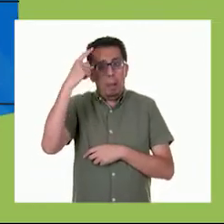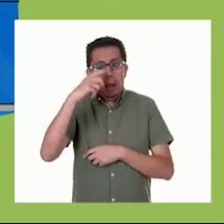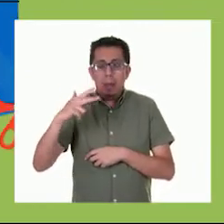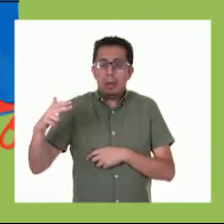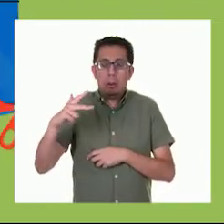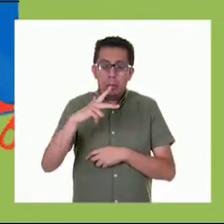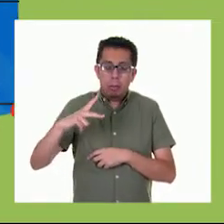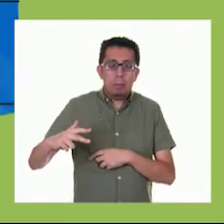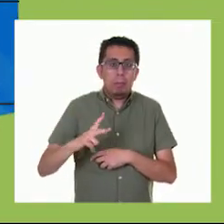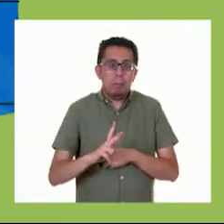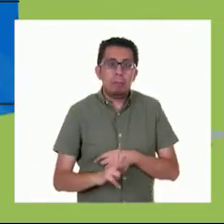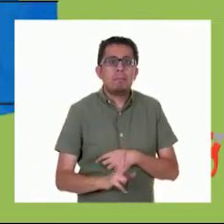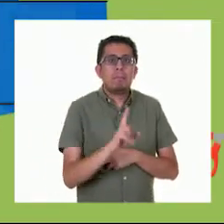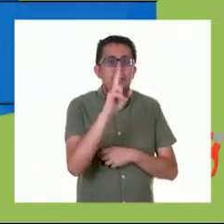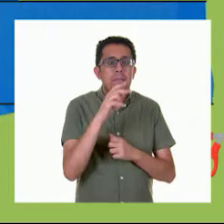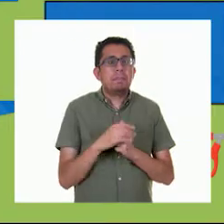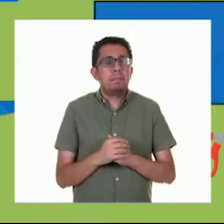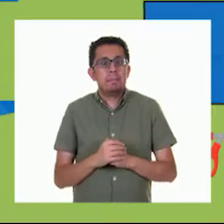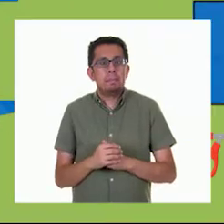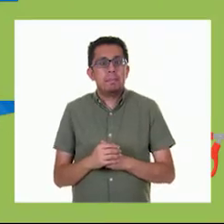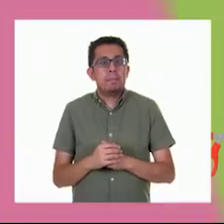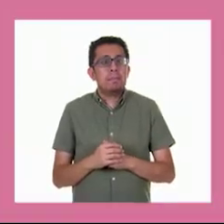las líneas marcadas.